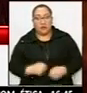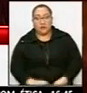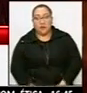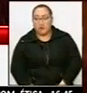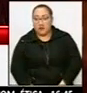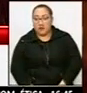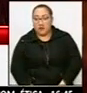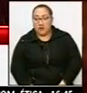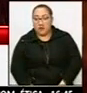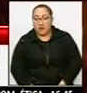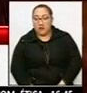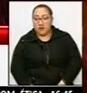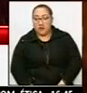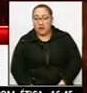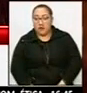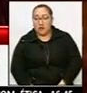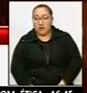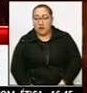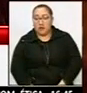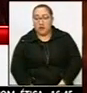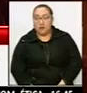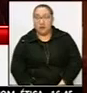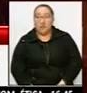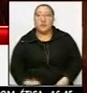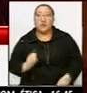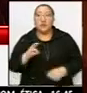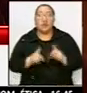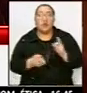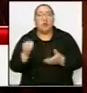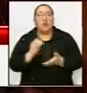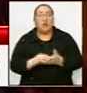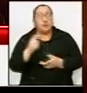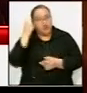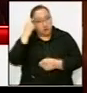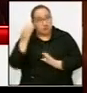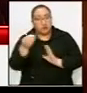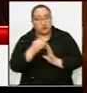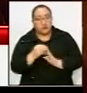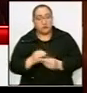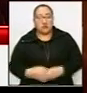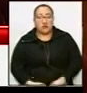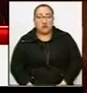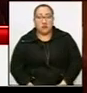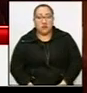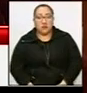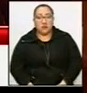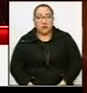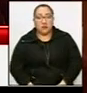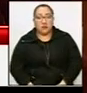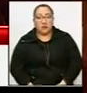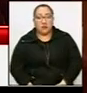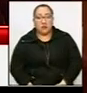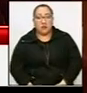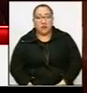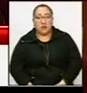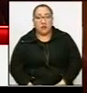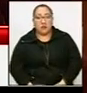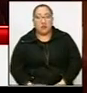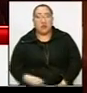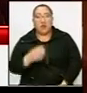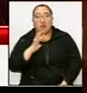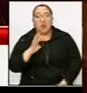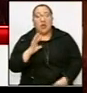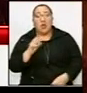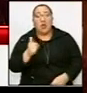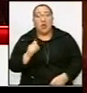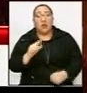de ejecución. Bueno, tengo que señalar igualmente algunos más para que los tomen en cuenta. Agua, en tres unidades